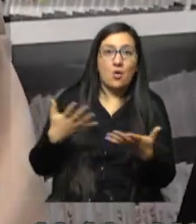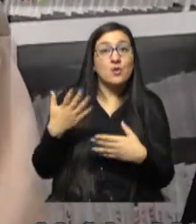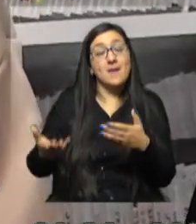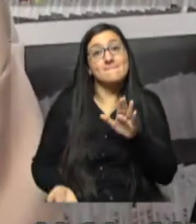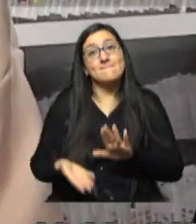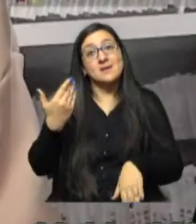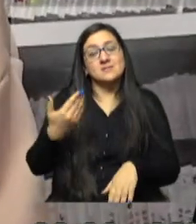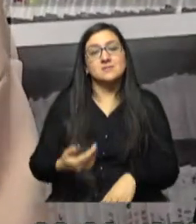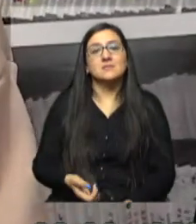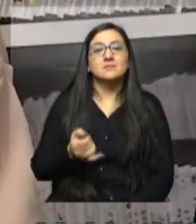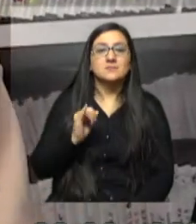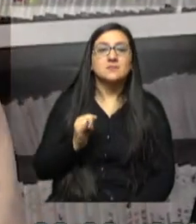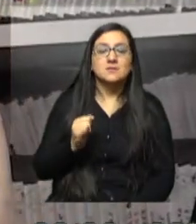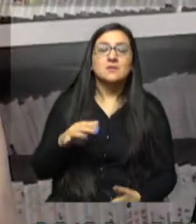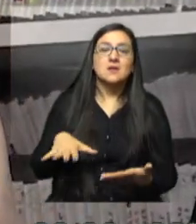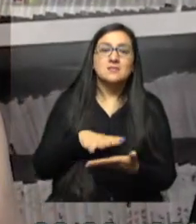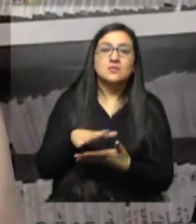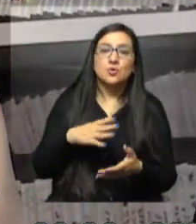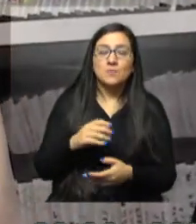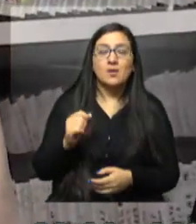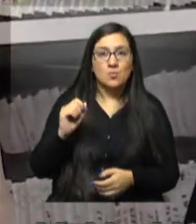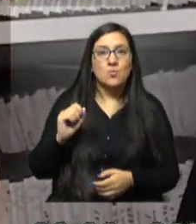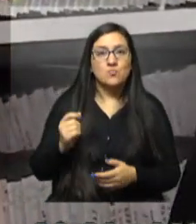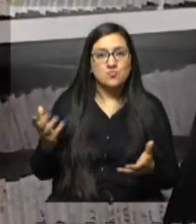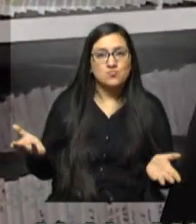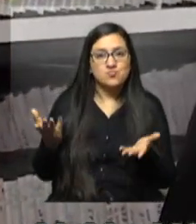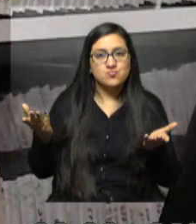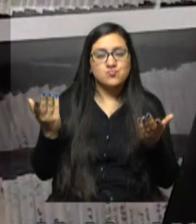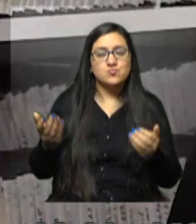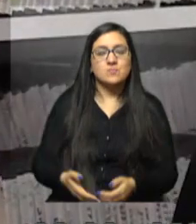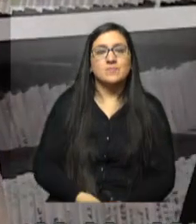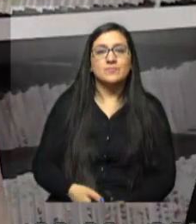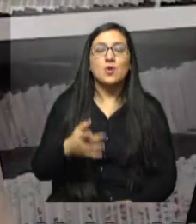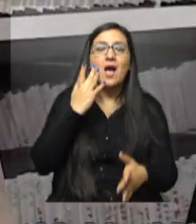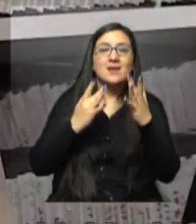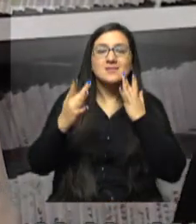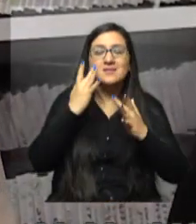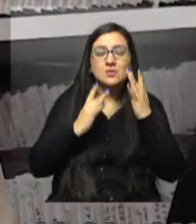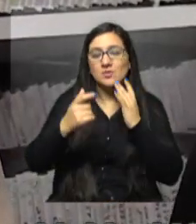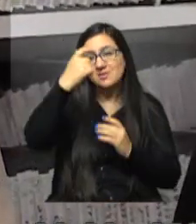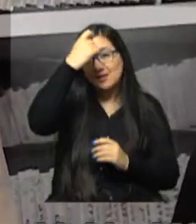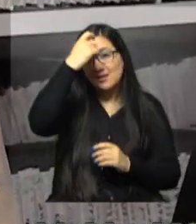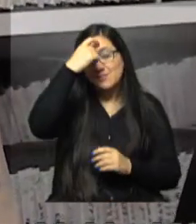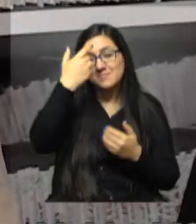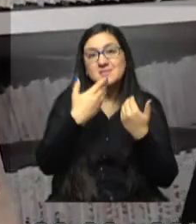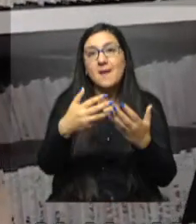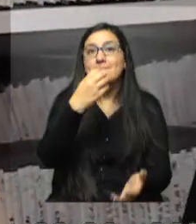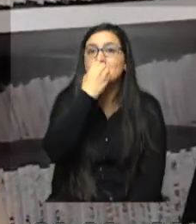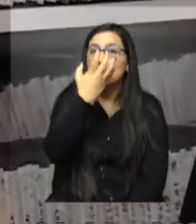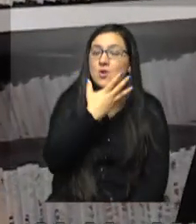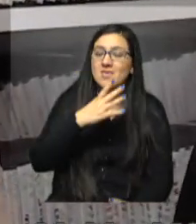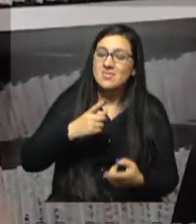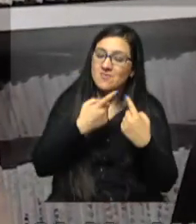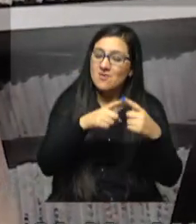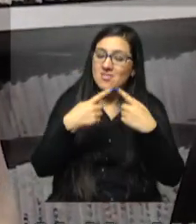es parte de esa madurez del sector, en la cual tanto artísticamente como técnicamente se empiezan a ver como distintas